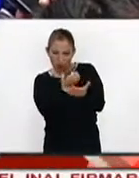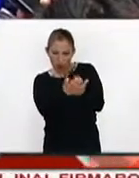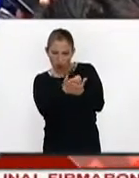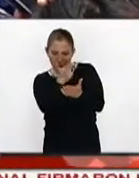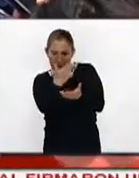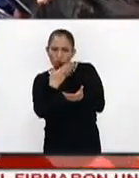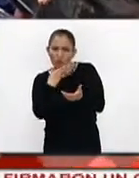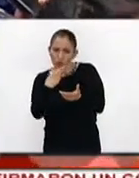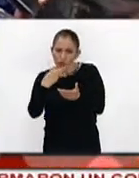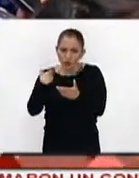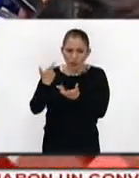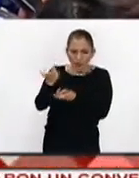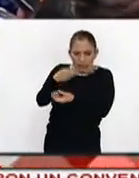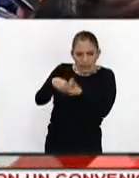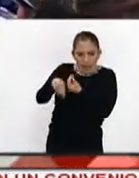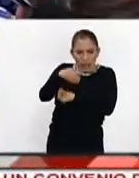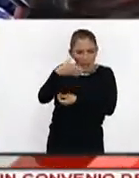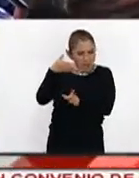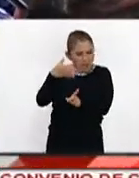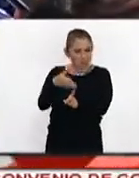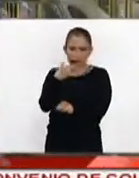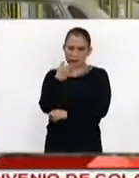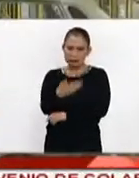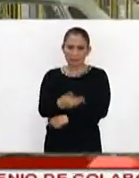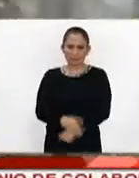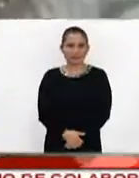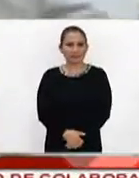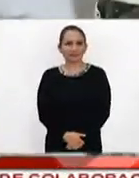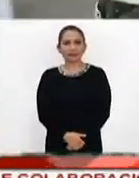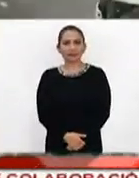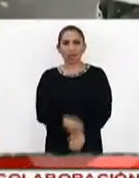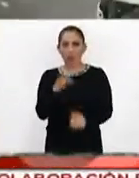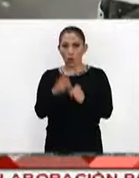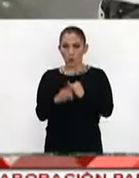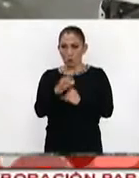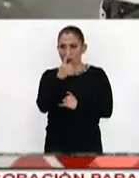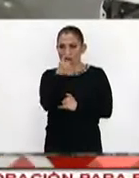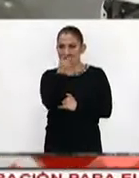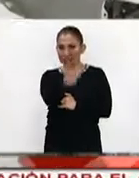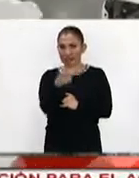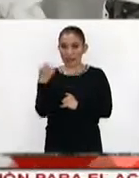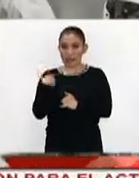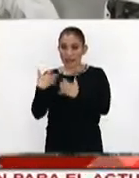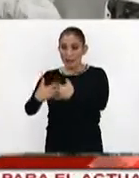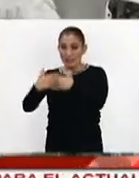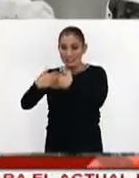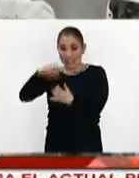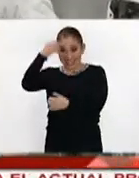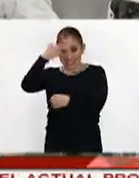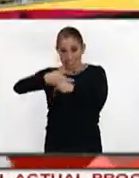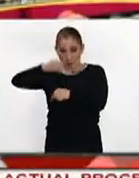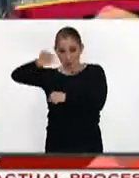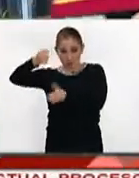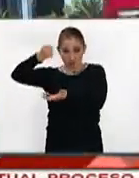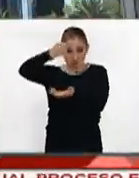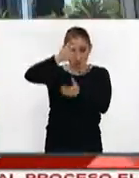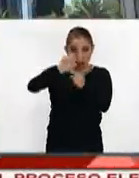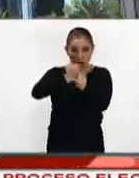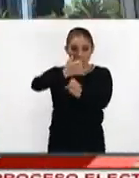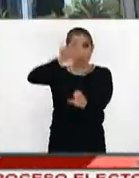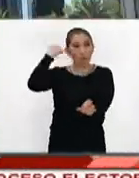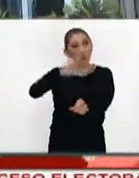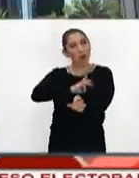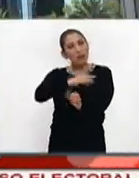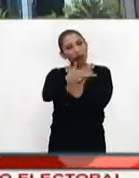el manejo de la política monetaria, están en la dirección correcta. Finalmente, afirmó que la inversión extranjera en nuestro país durante el año pasado